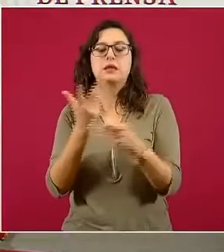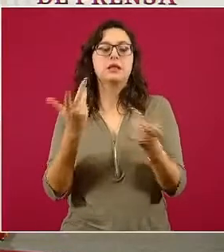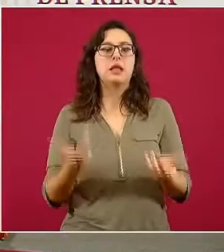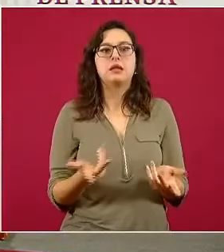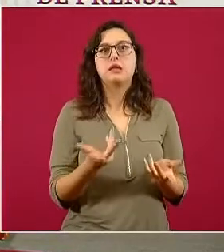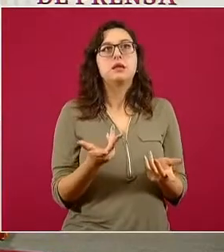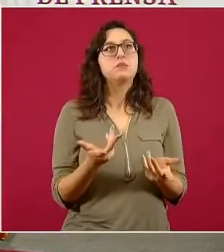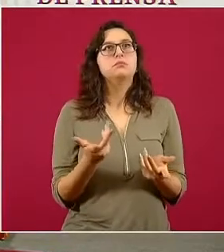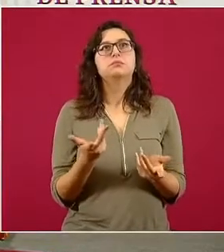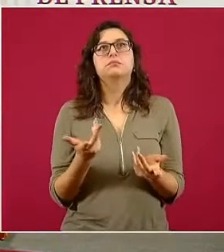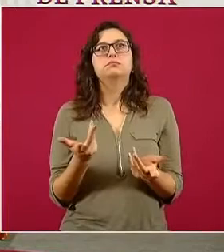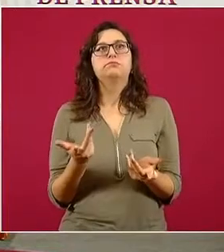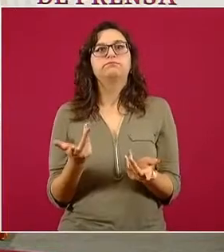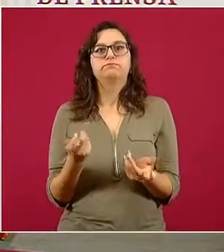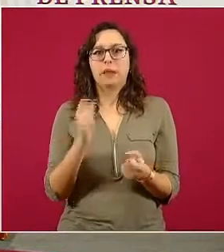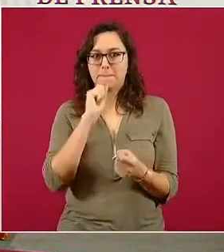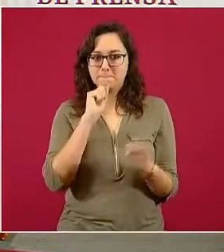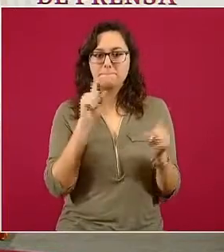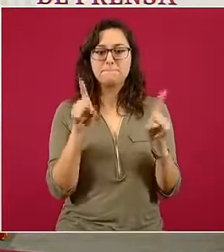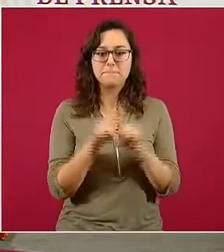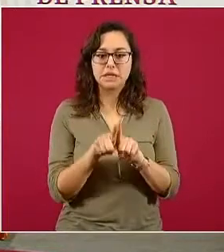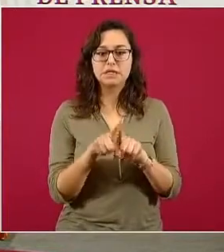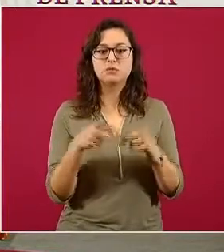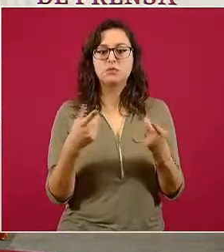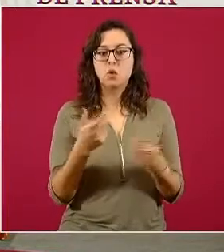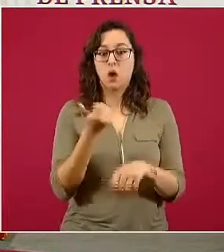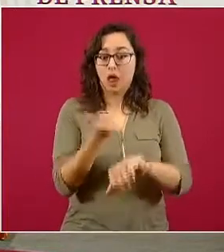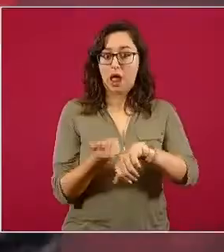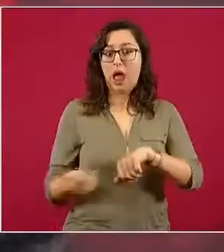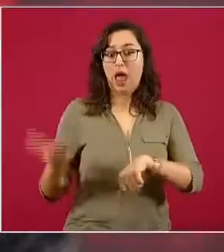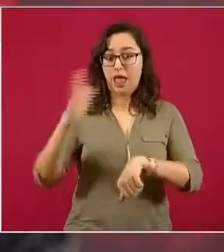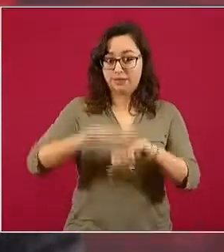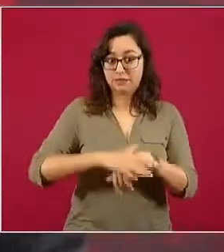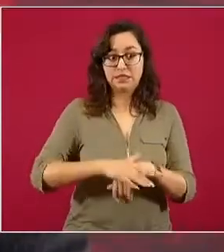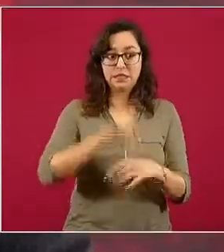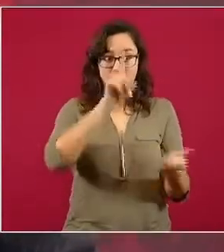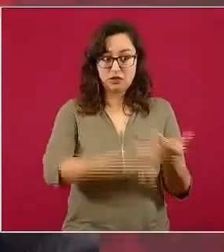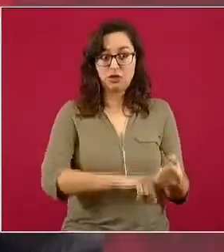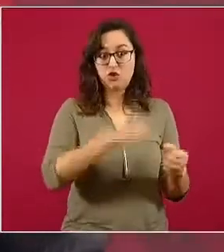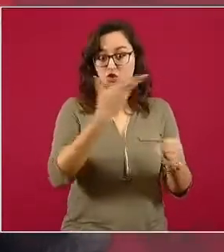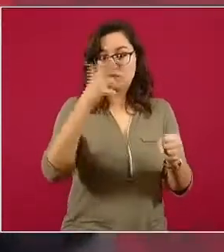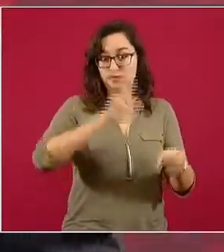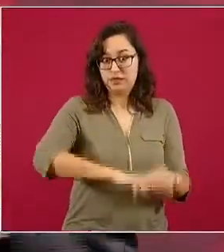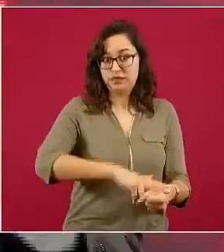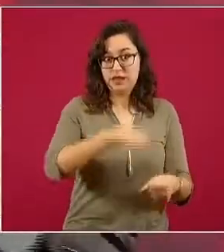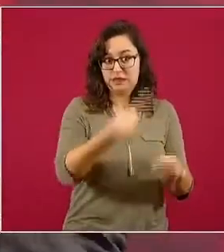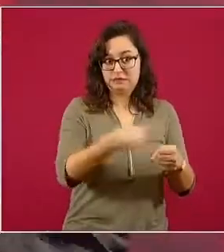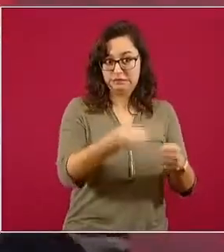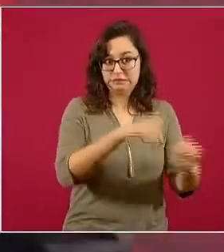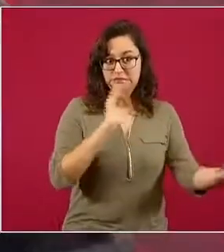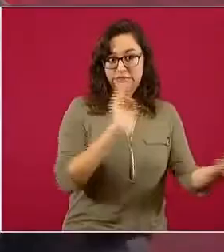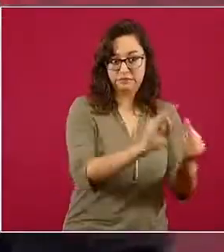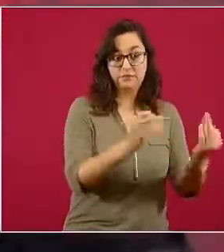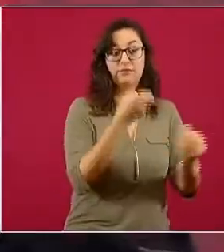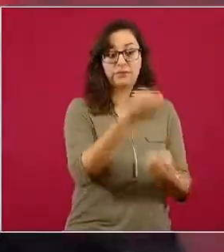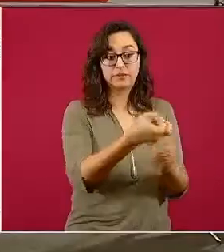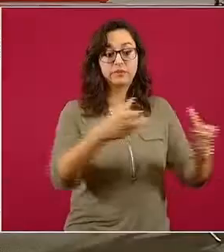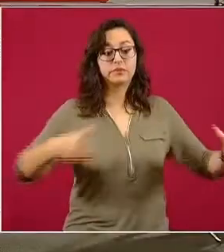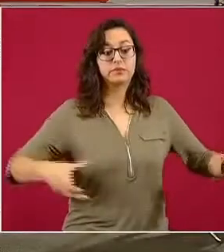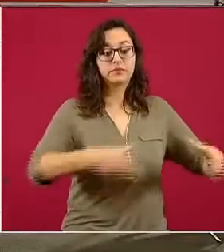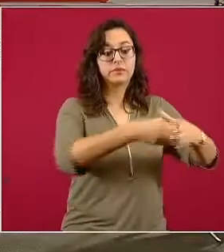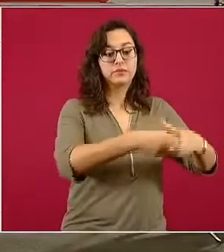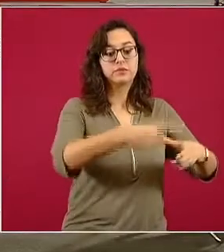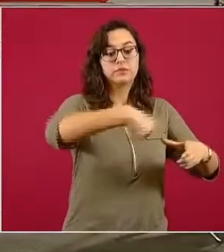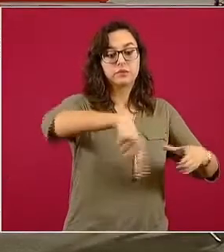clínico, incluso personal auxiliar administrativo que está cerca del campo clínico. El conjunto de ese personal, como decíamos,